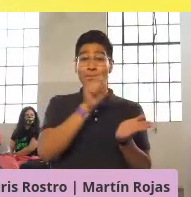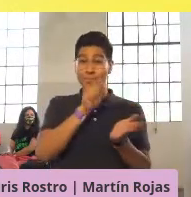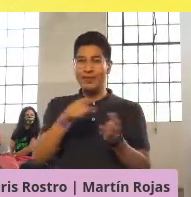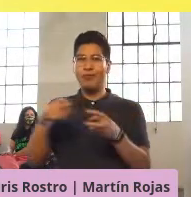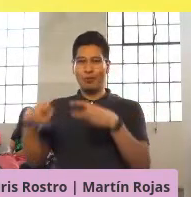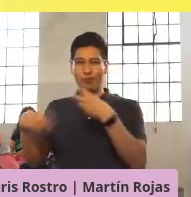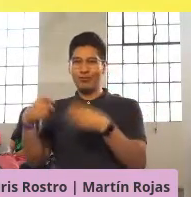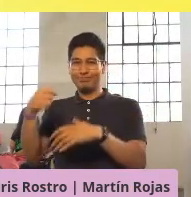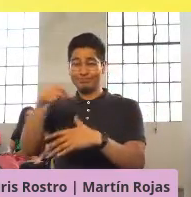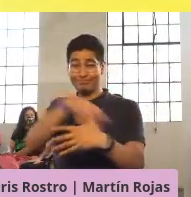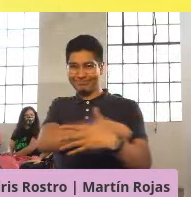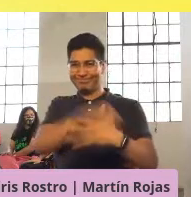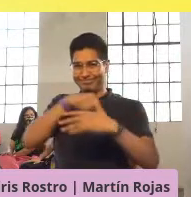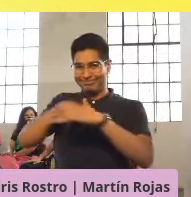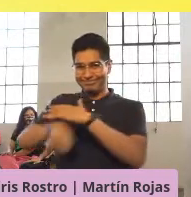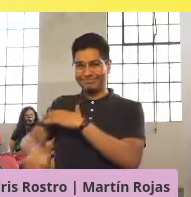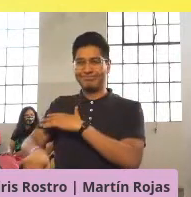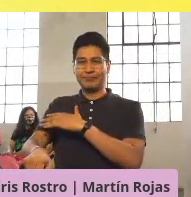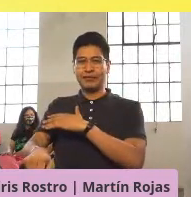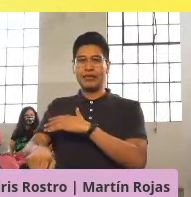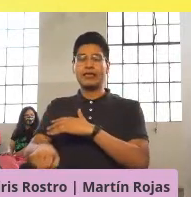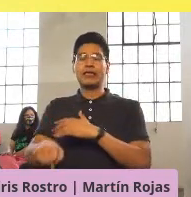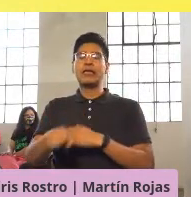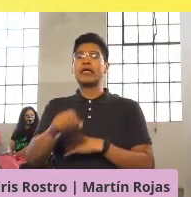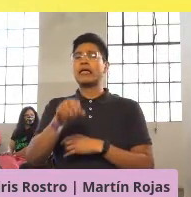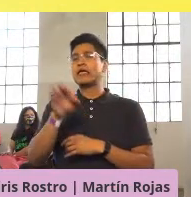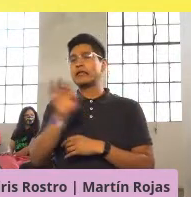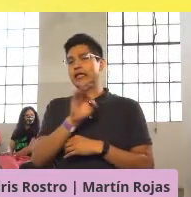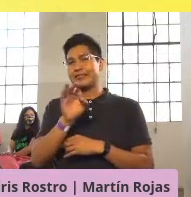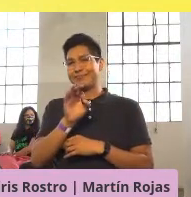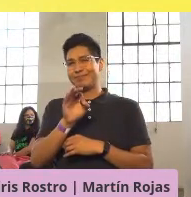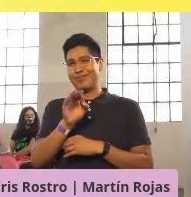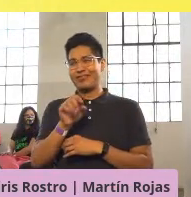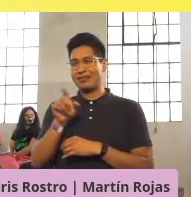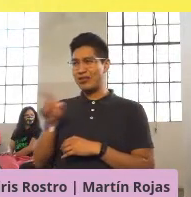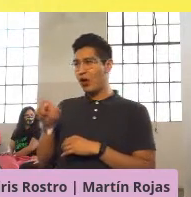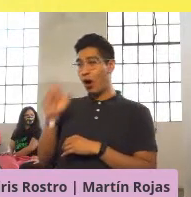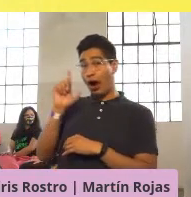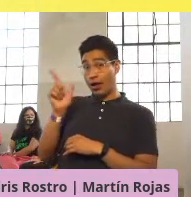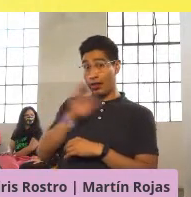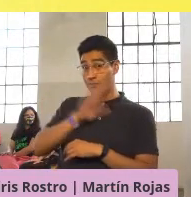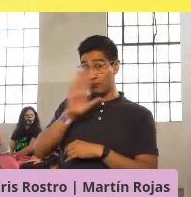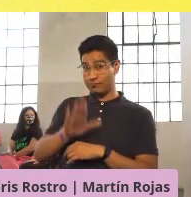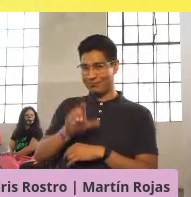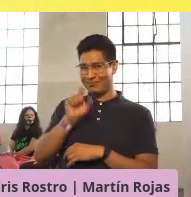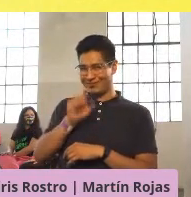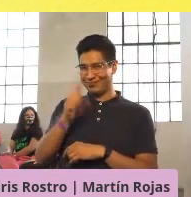titulé la pieza, ojalá te mueras, emoji de corazoncitos. Entonces, pues, creo que también eso,